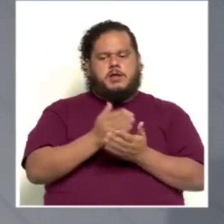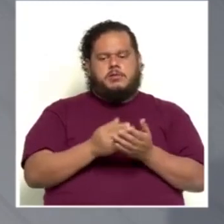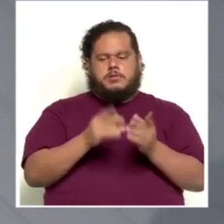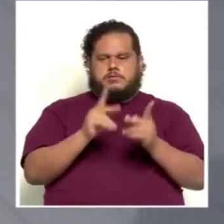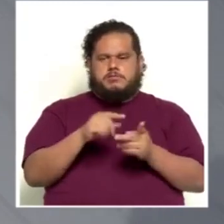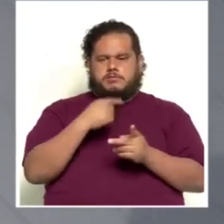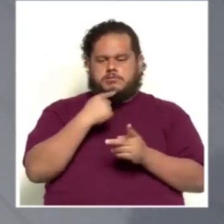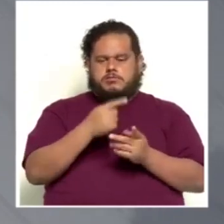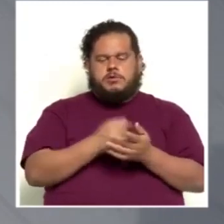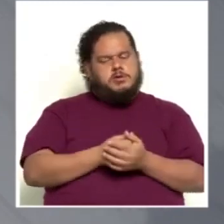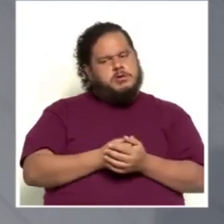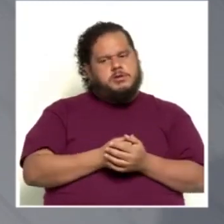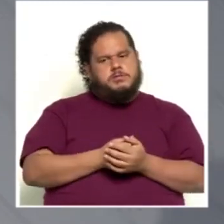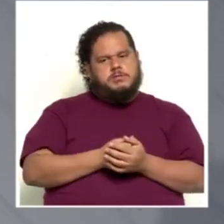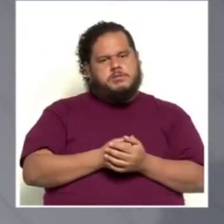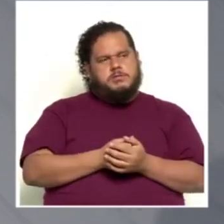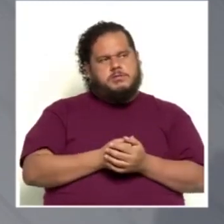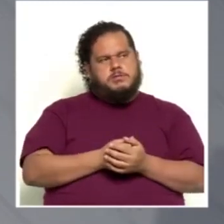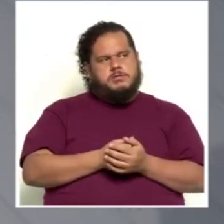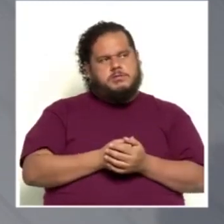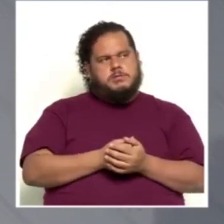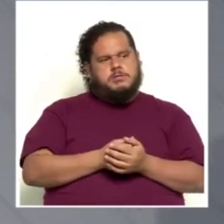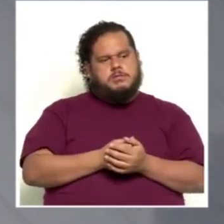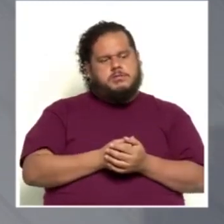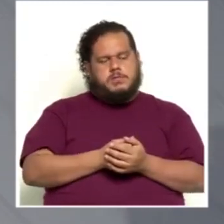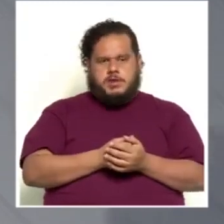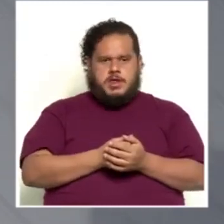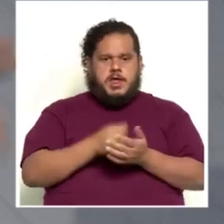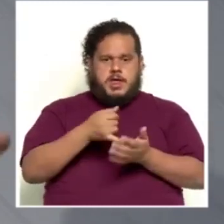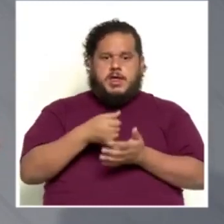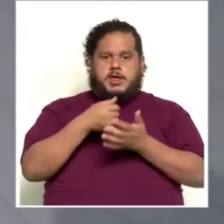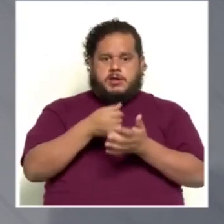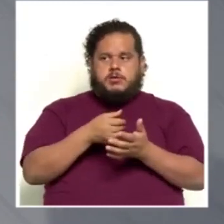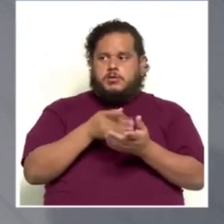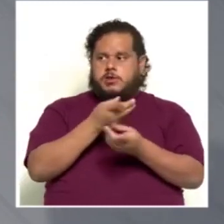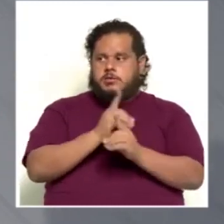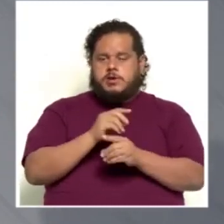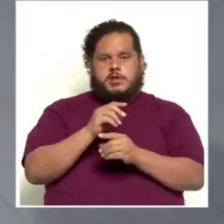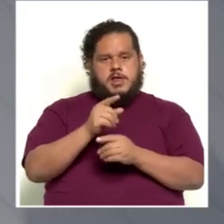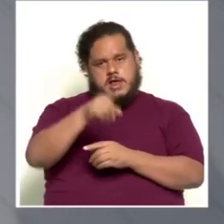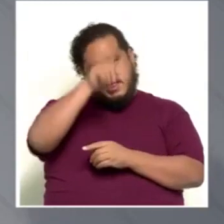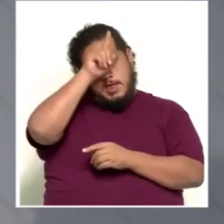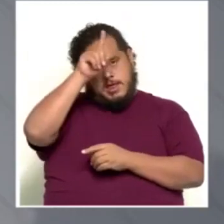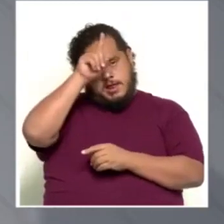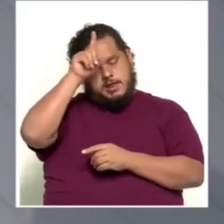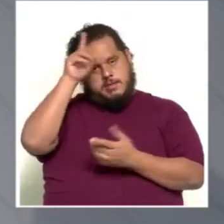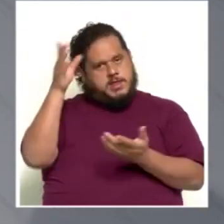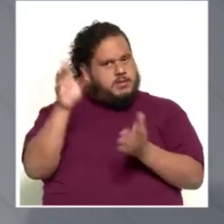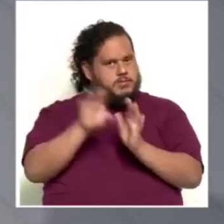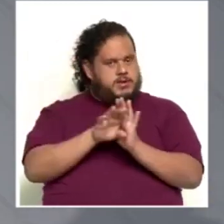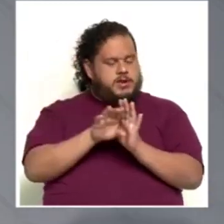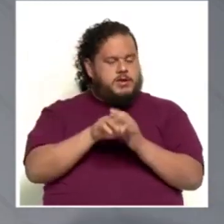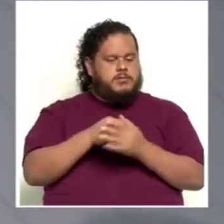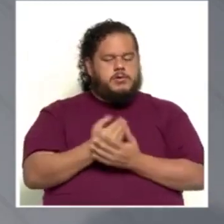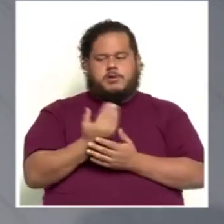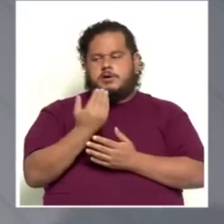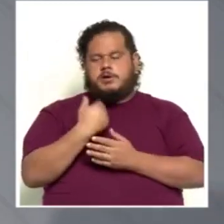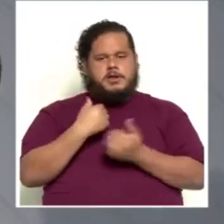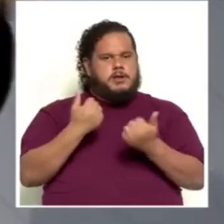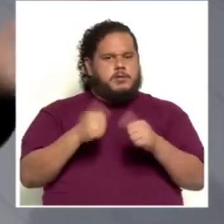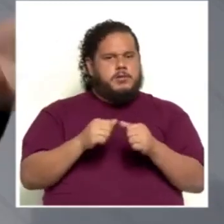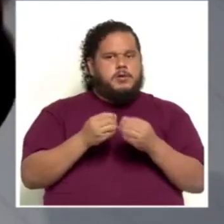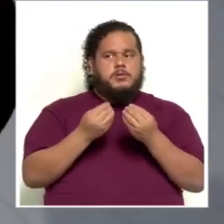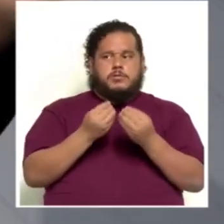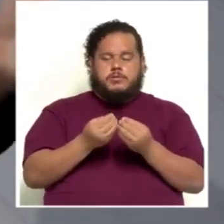a propósito de los ejemplos europeos, que el triunfo de la socialdemocracia en Alemania, la recién aprobada con